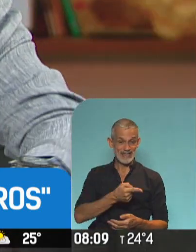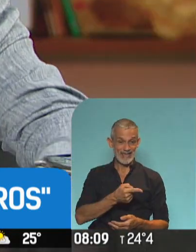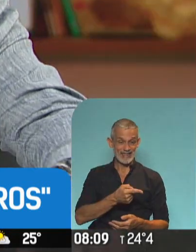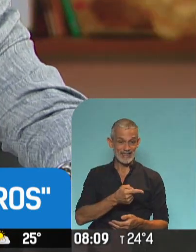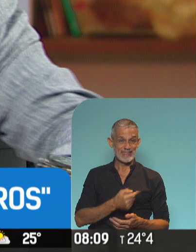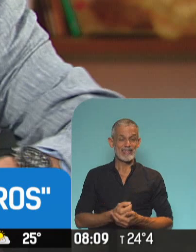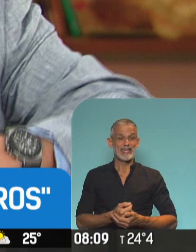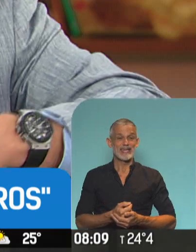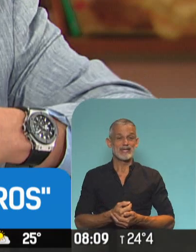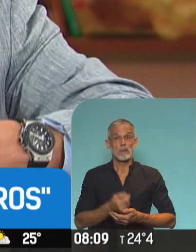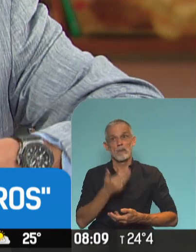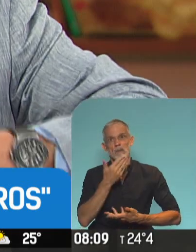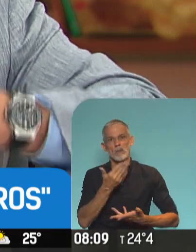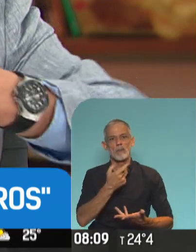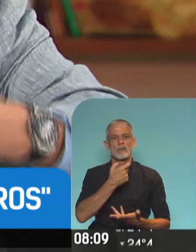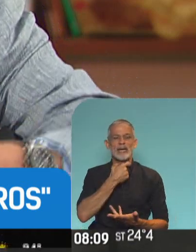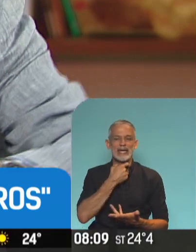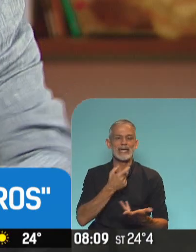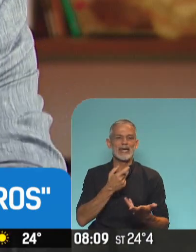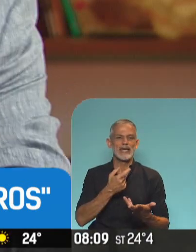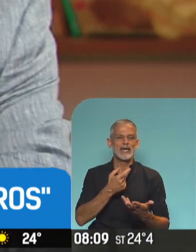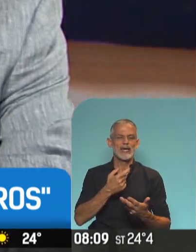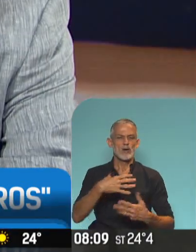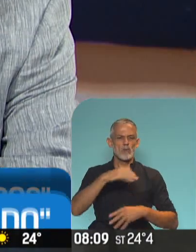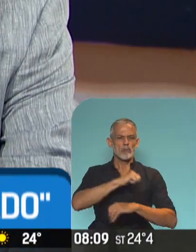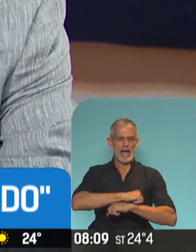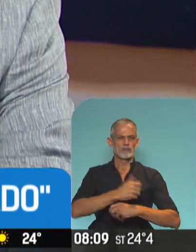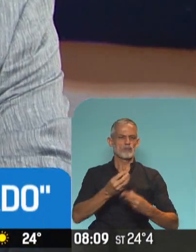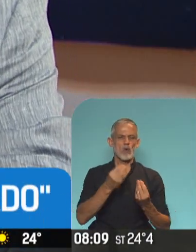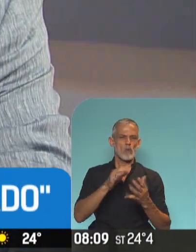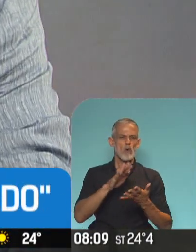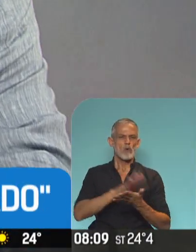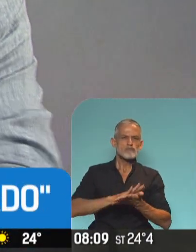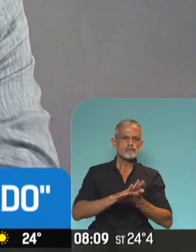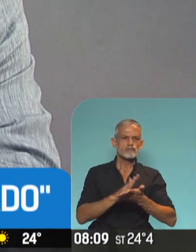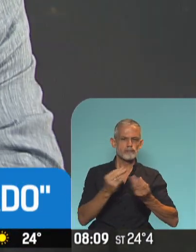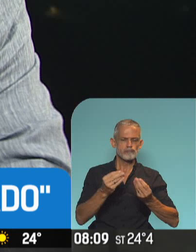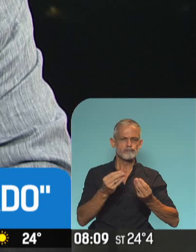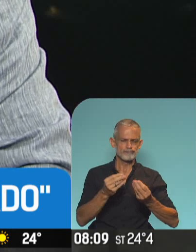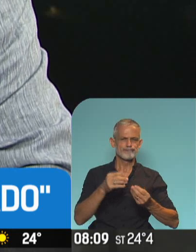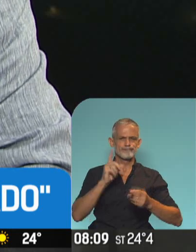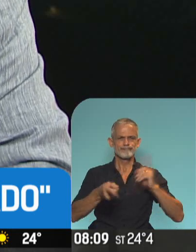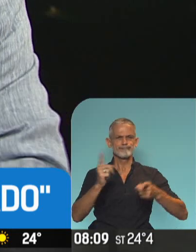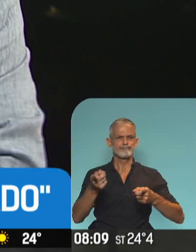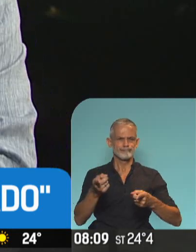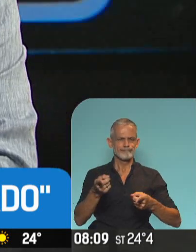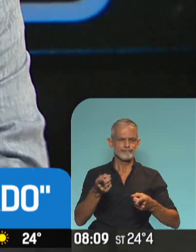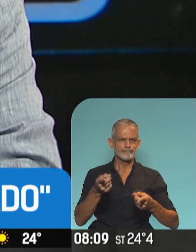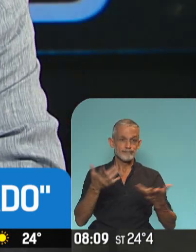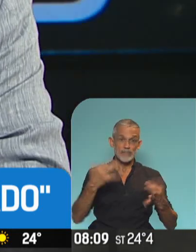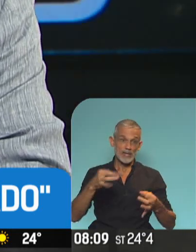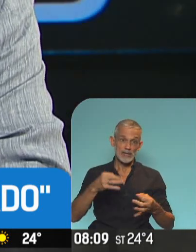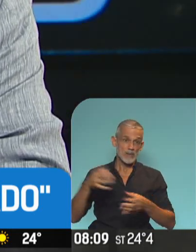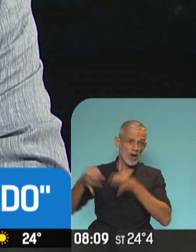tomar una actitud, en fin, me parece que conducente y rápidamente, tiene que